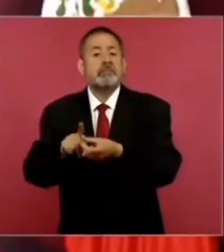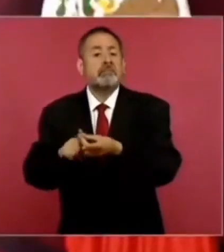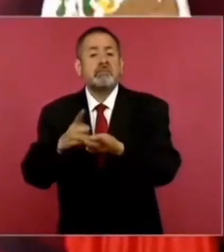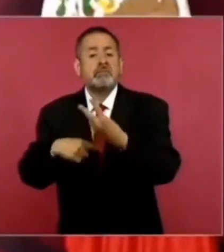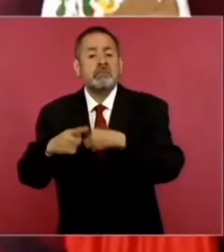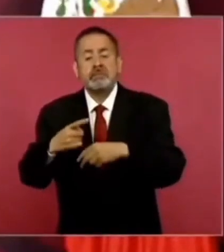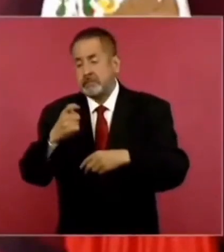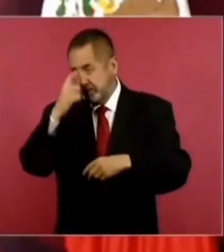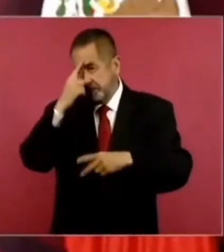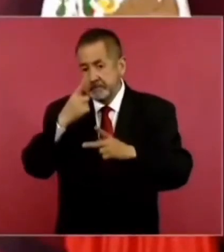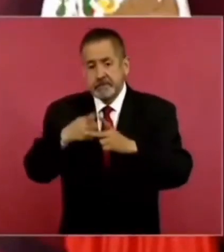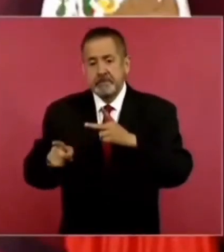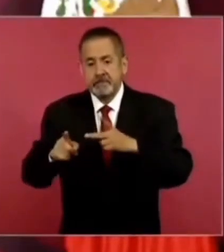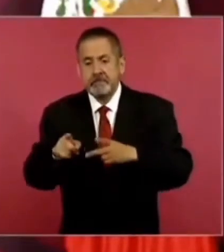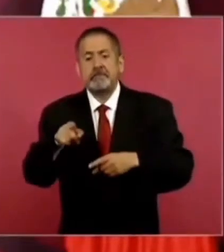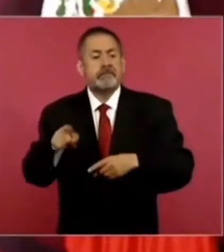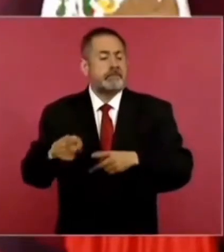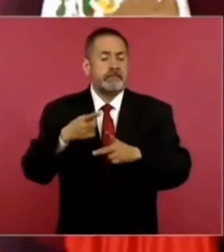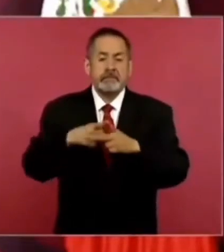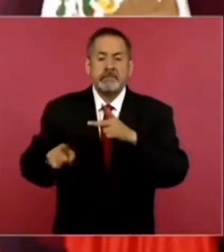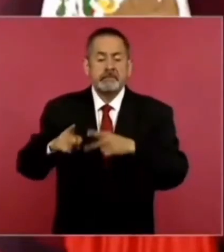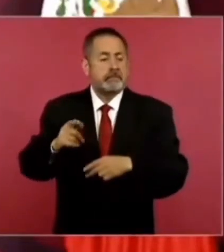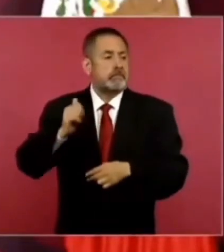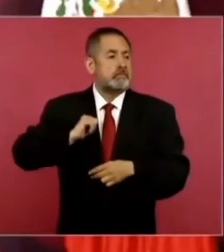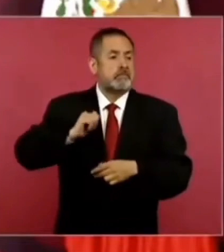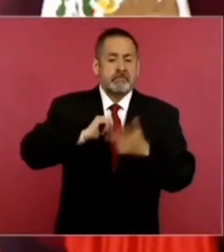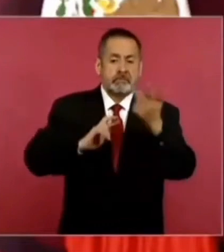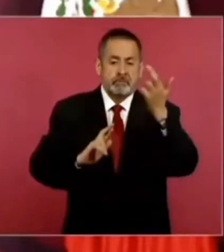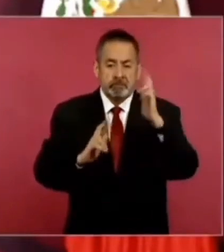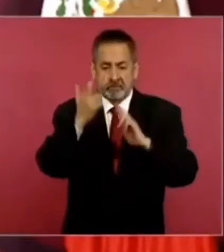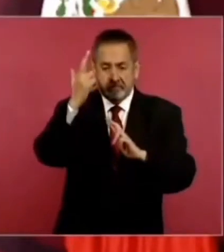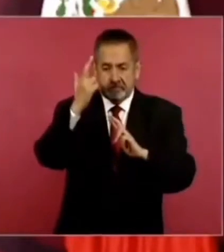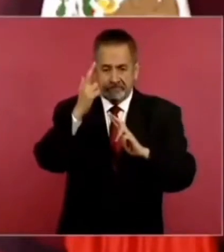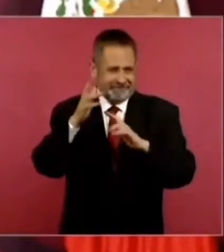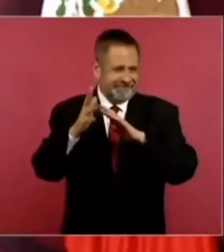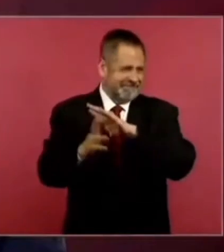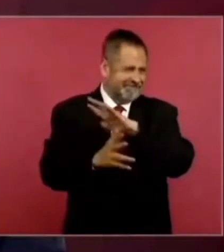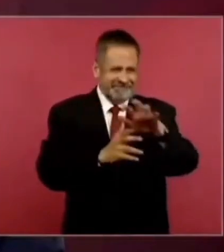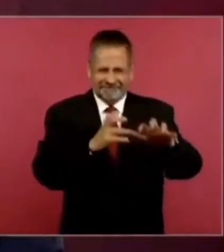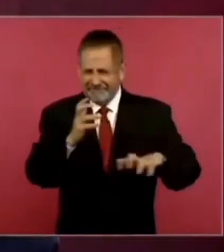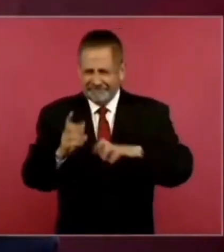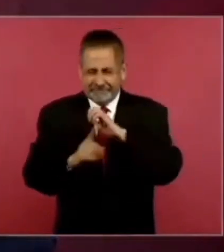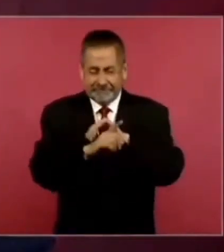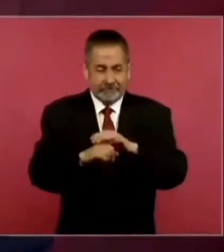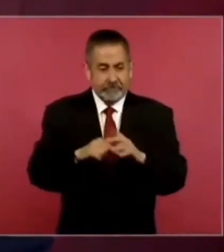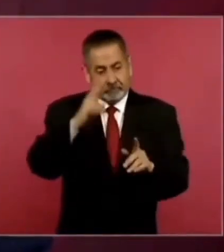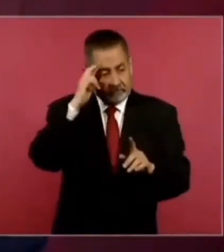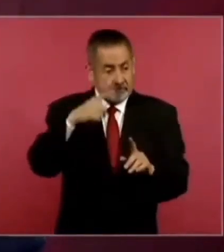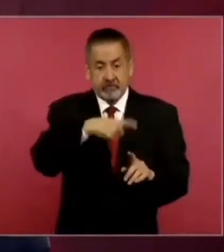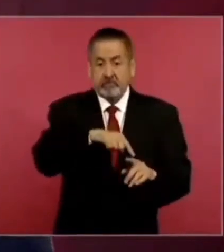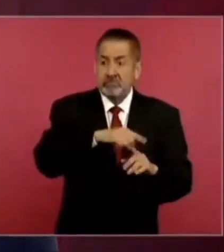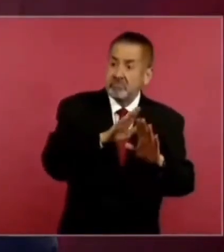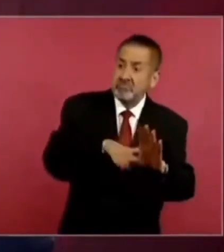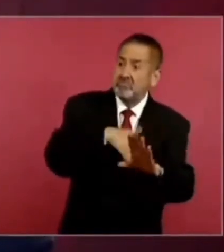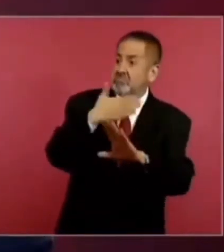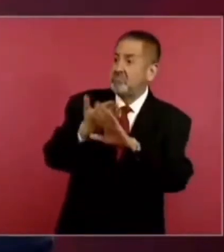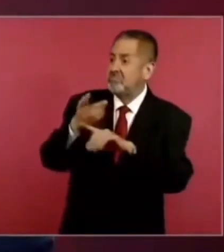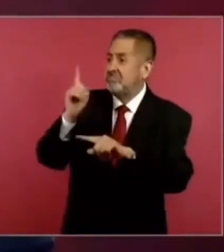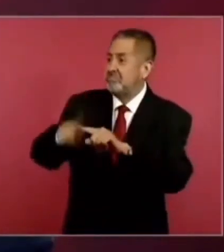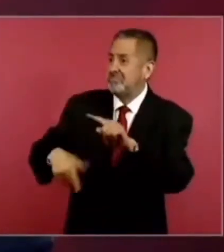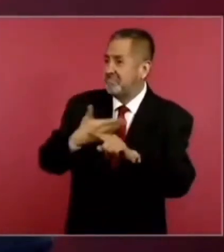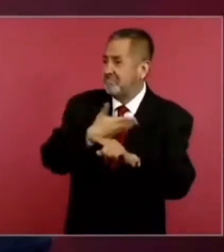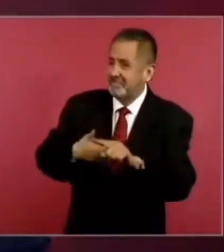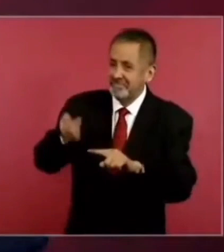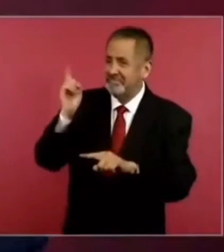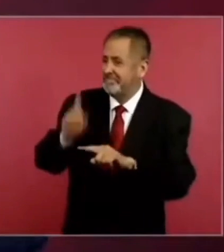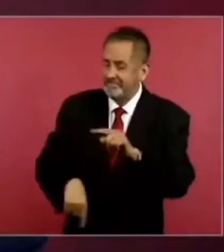revolucionario, surge para restablecer la legalidad después de un golpe de Estado. No es un